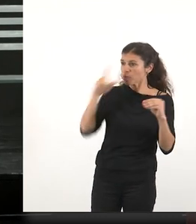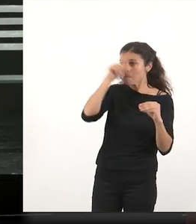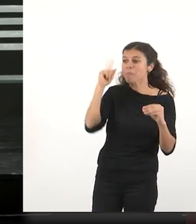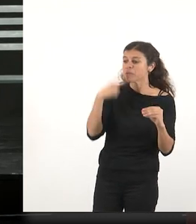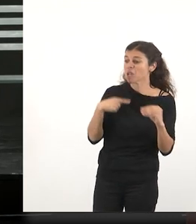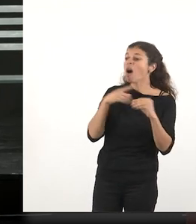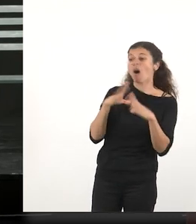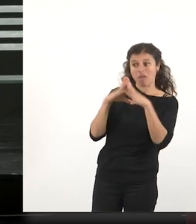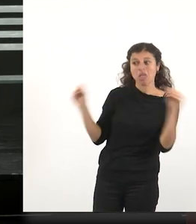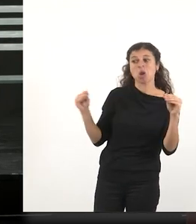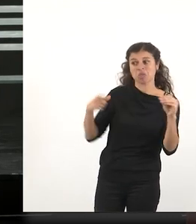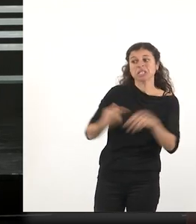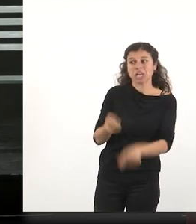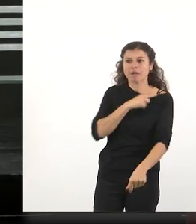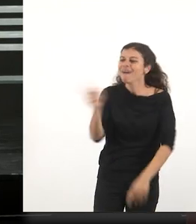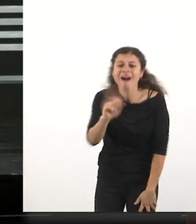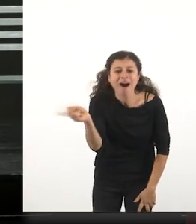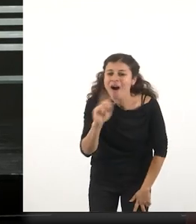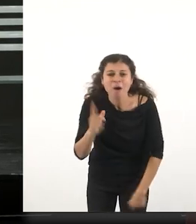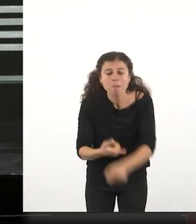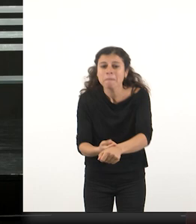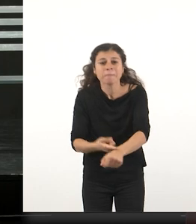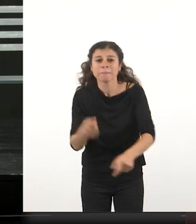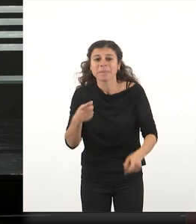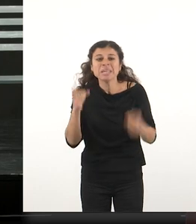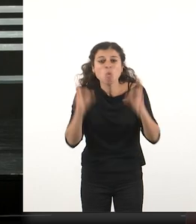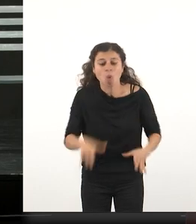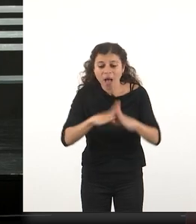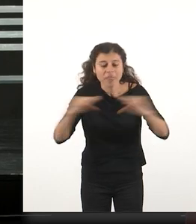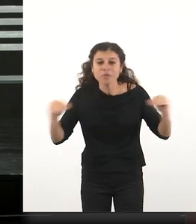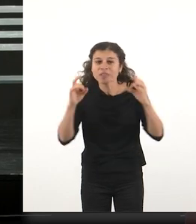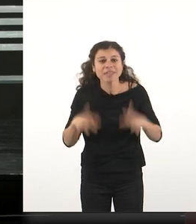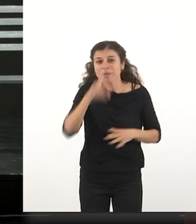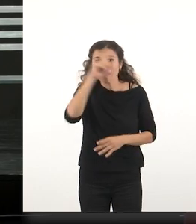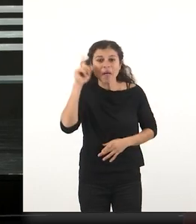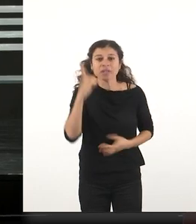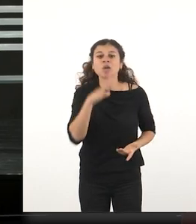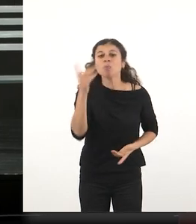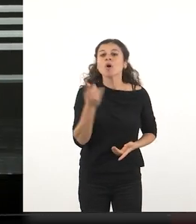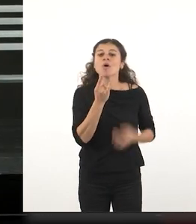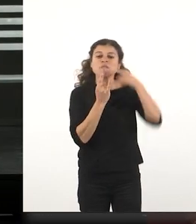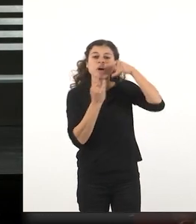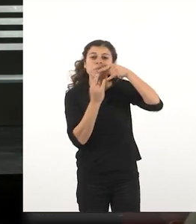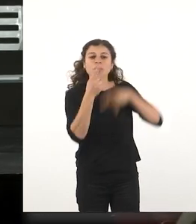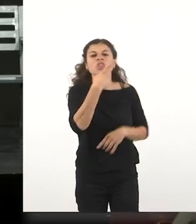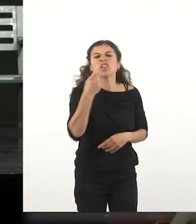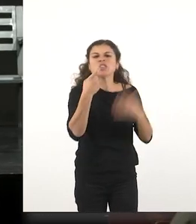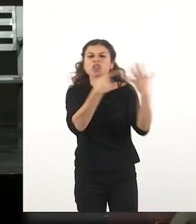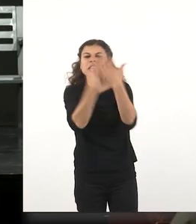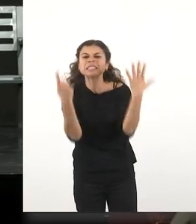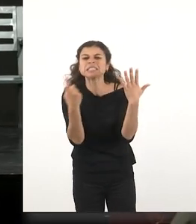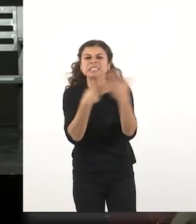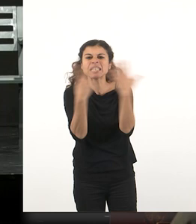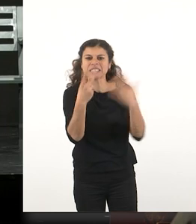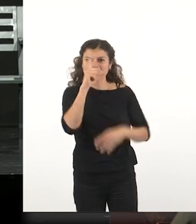pasa lo mismo que en Andalucía, que es un tío que tiene 117 años, nena, pero ¿eso qué es? Es un viejo verde disfrazado de vampiro,